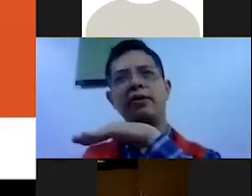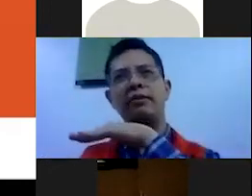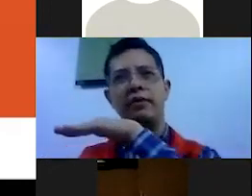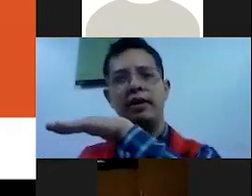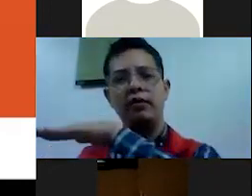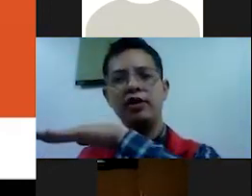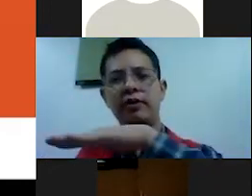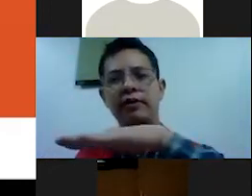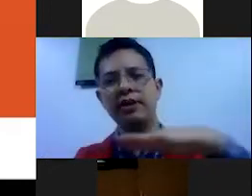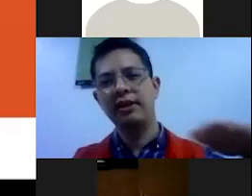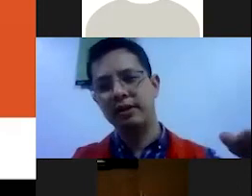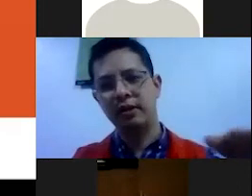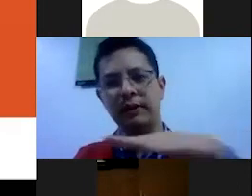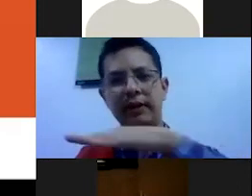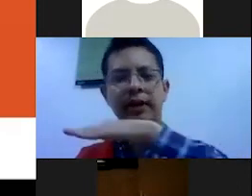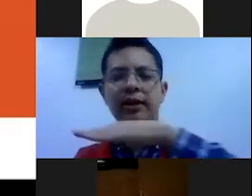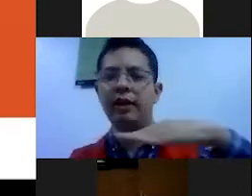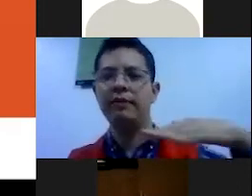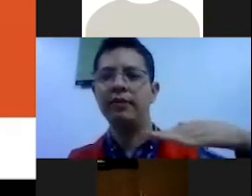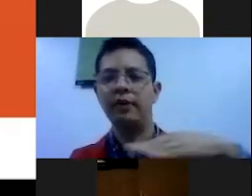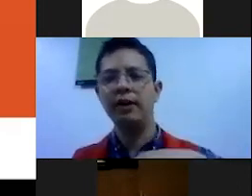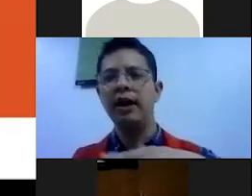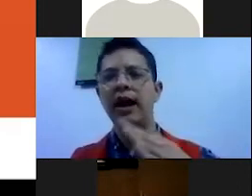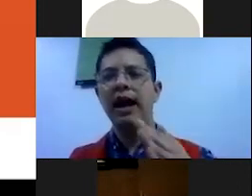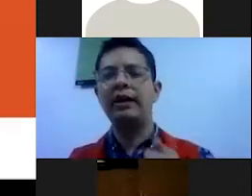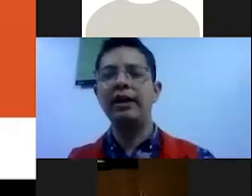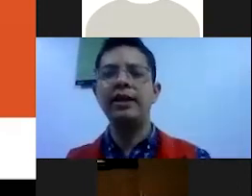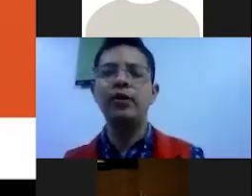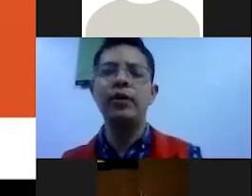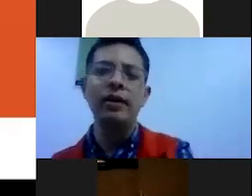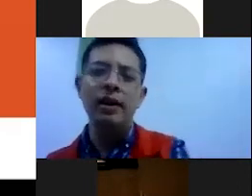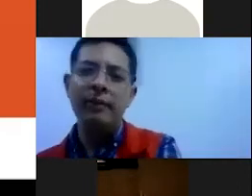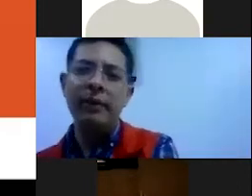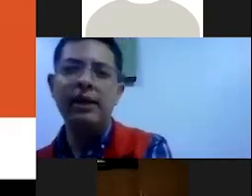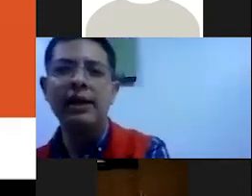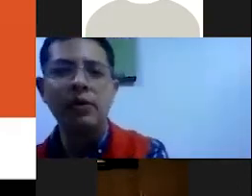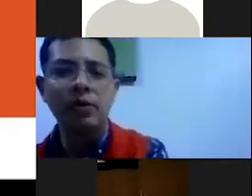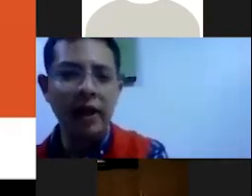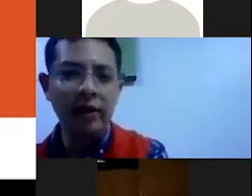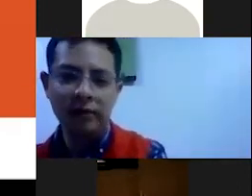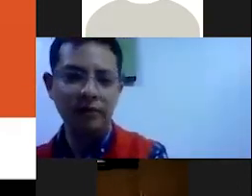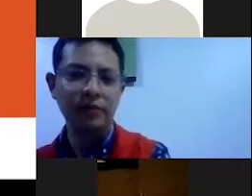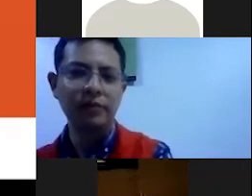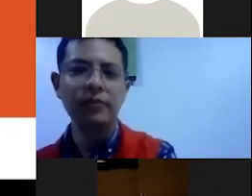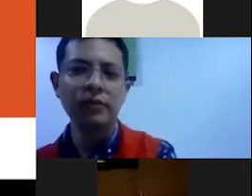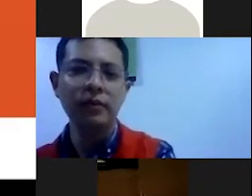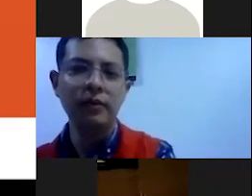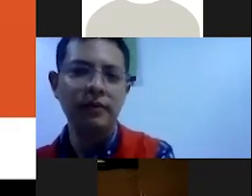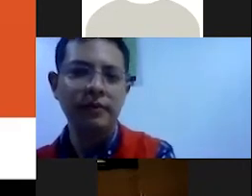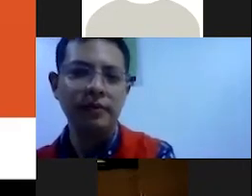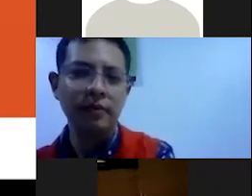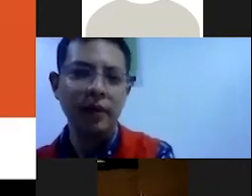en una superficie totalmente rígida. ¿Ok? Aquí la estatura pasaría a segundo plano.